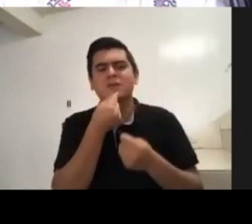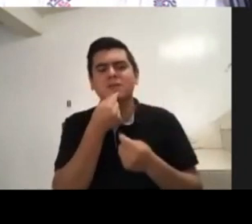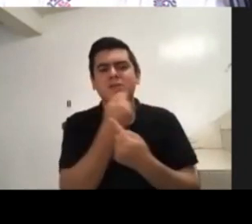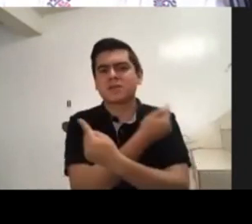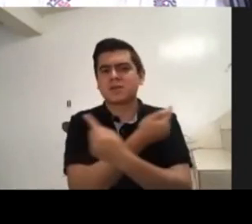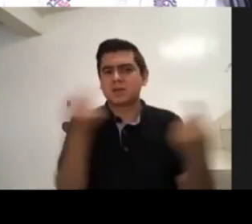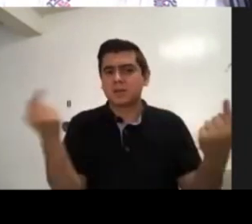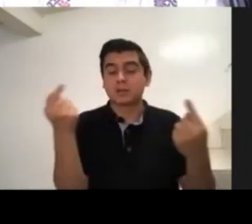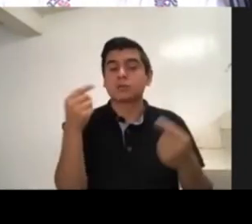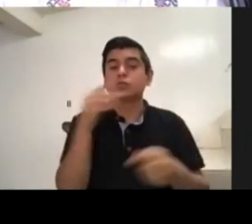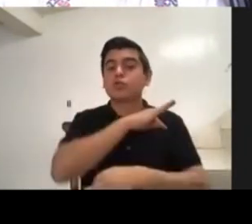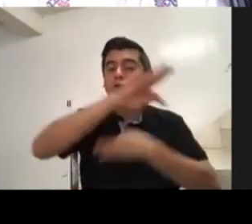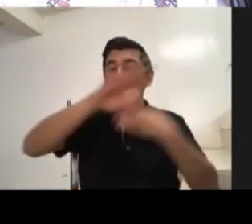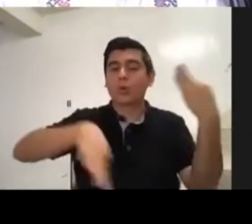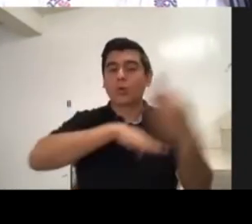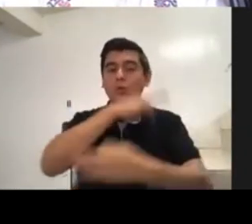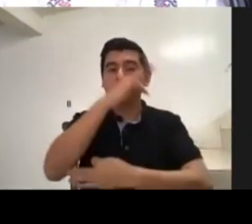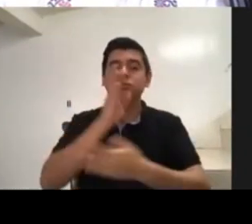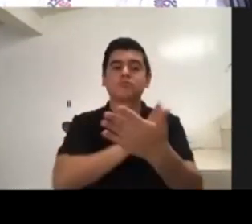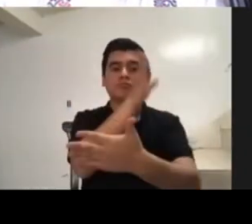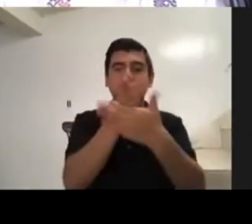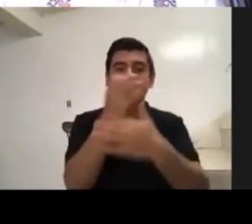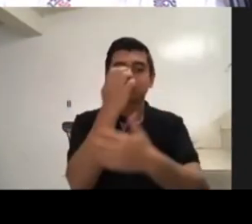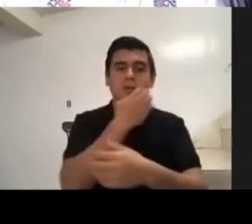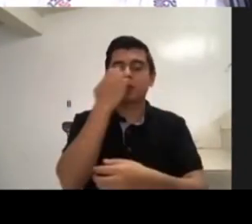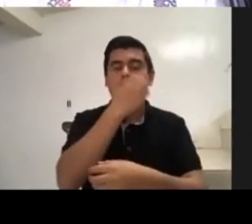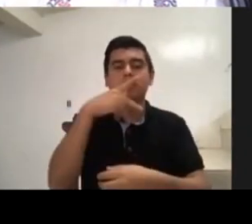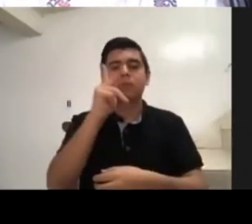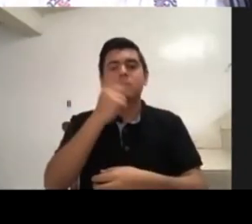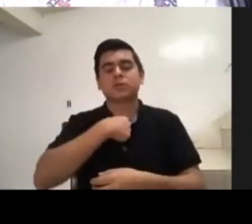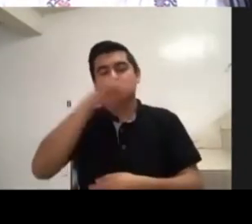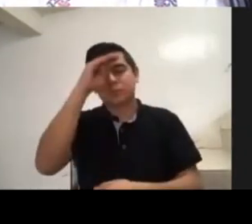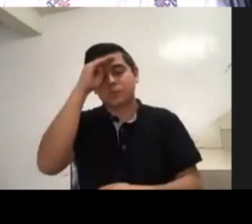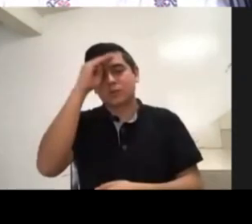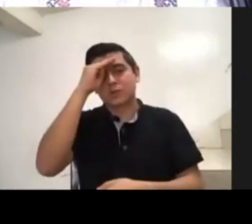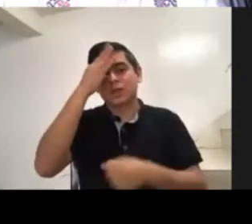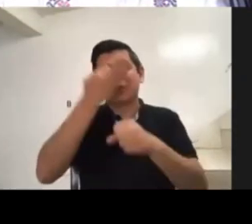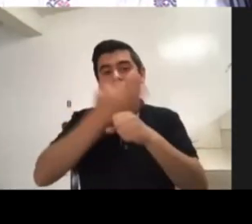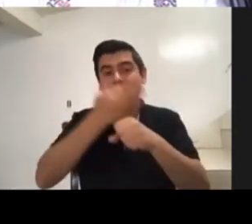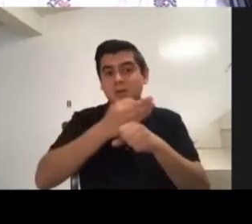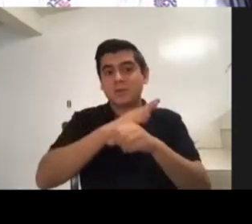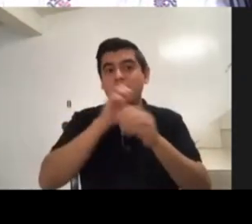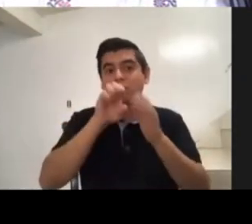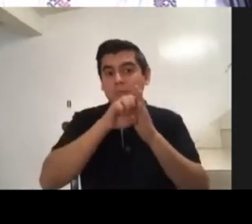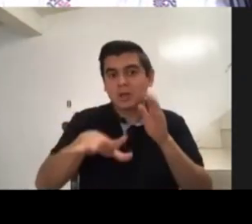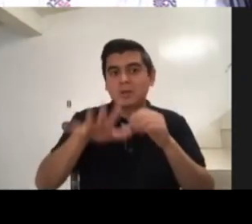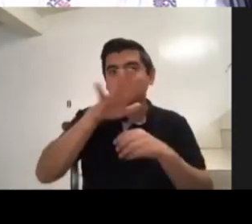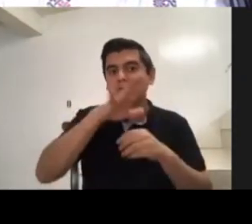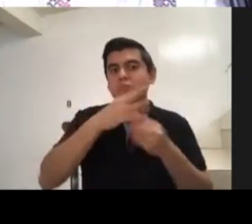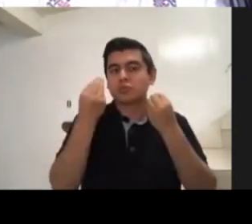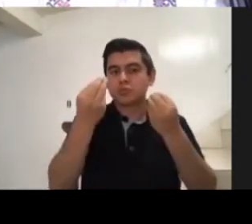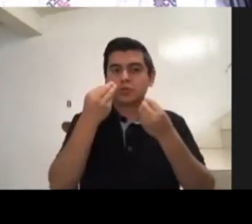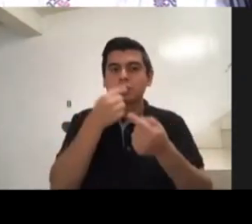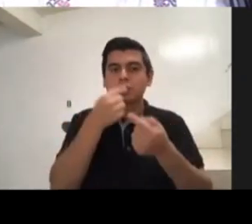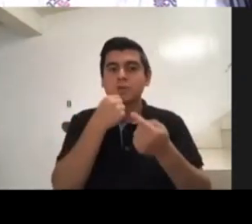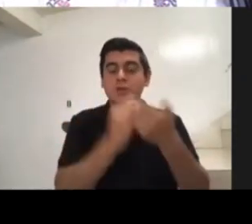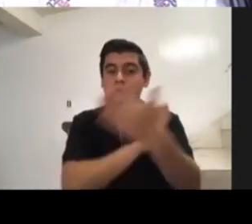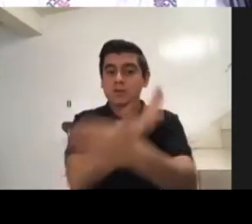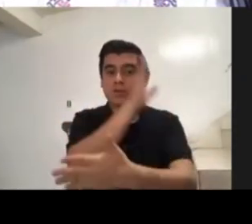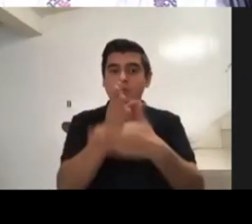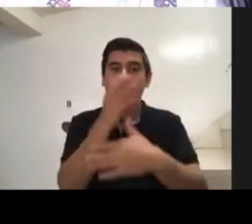clara. A lo mejor logramos que una gran parte esté en la escuela, pero esto del origen y la condición no necesariamente es algo